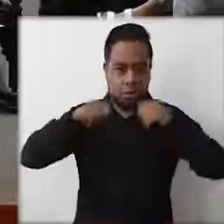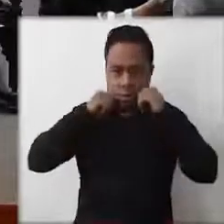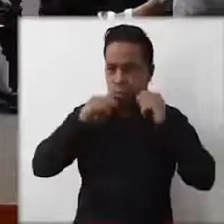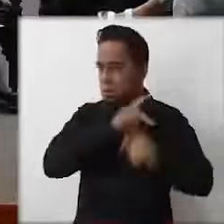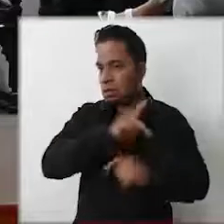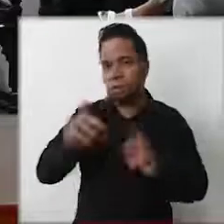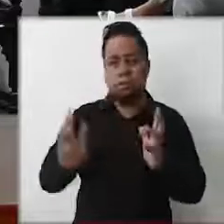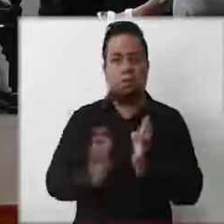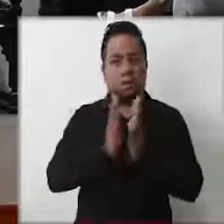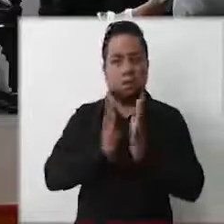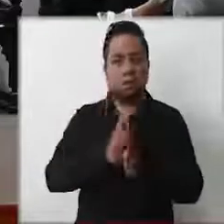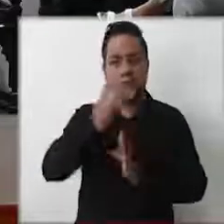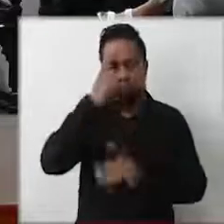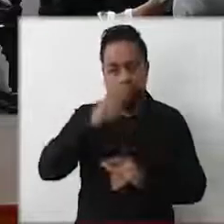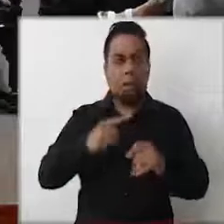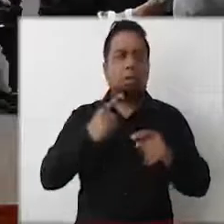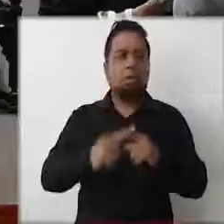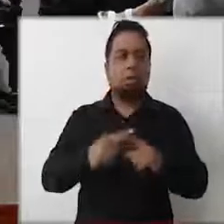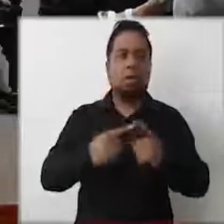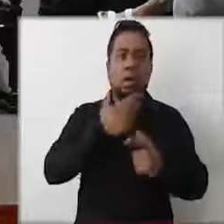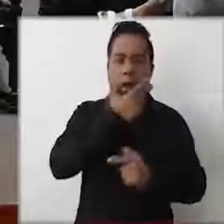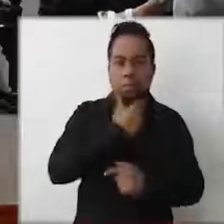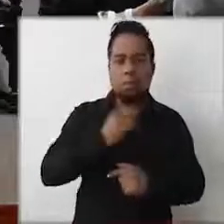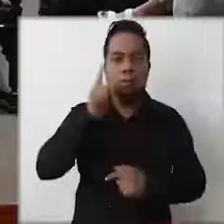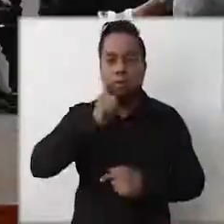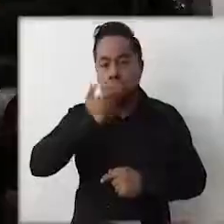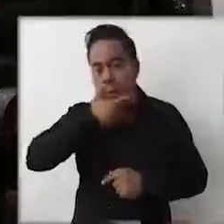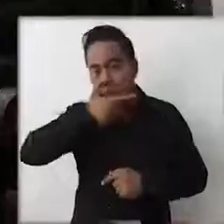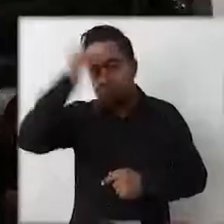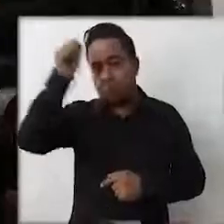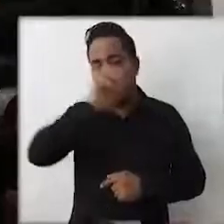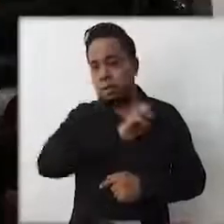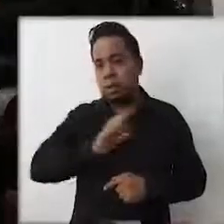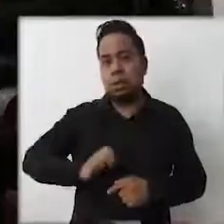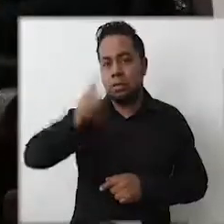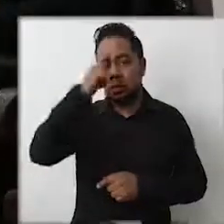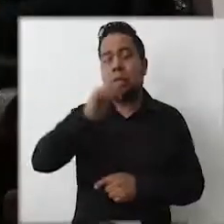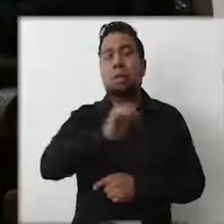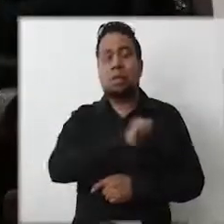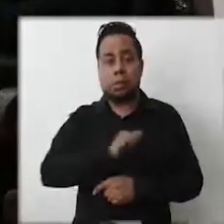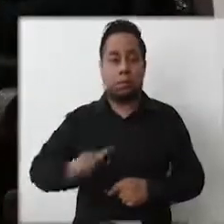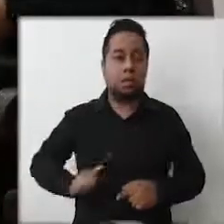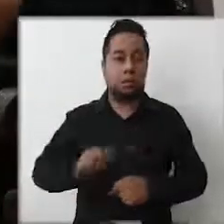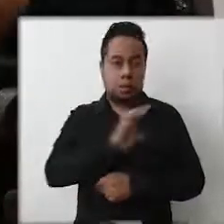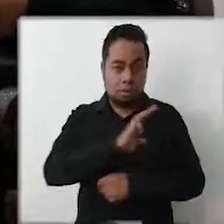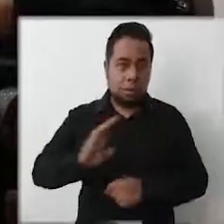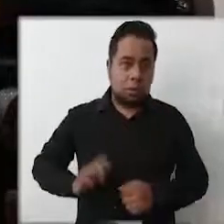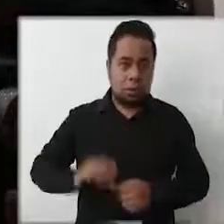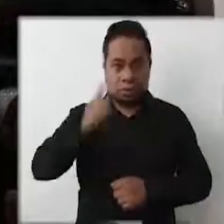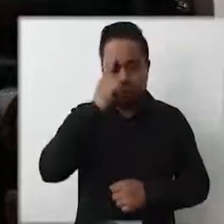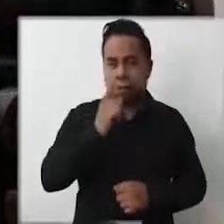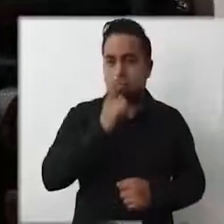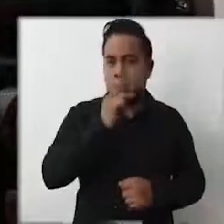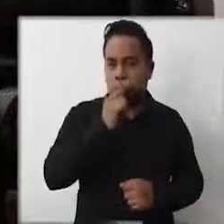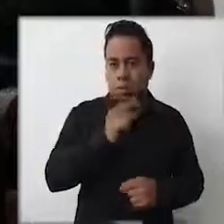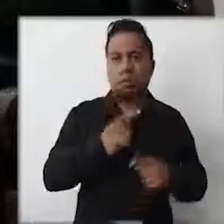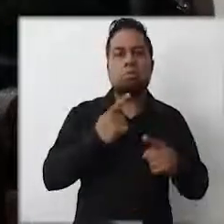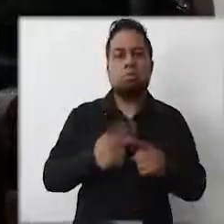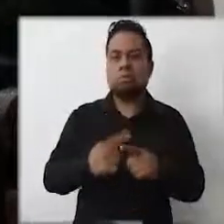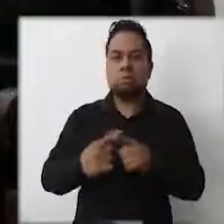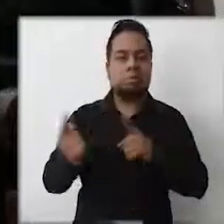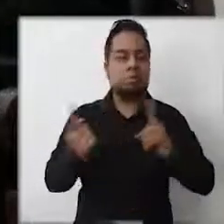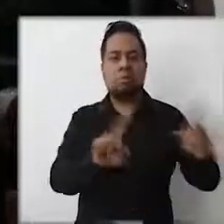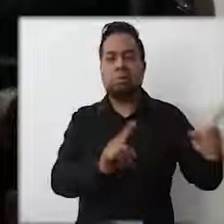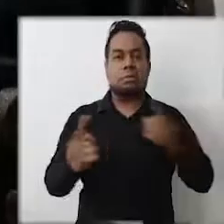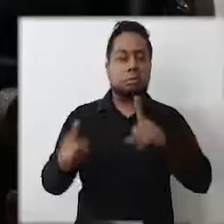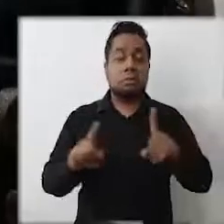favor. Con su permiso, señor presidente, con el permiso de las compañeras y compañeros concejales y